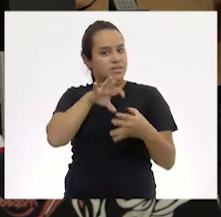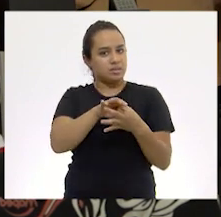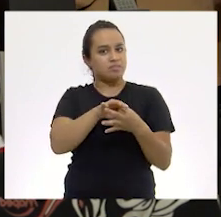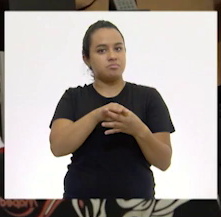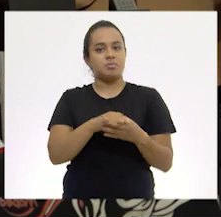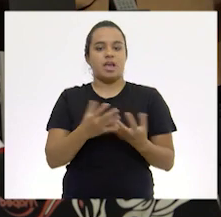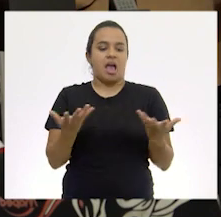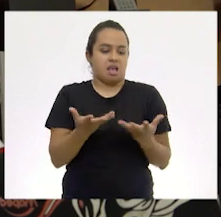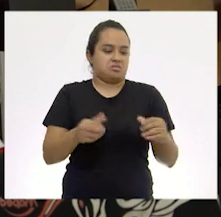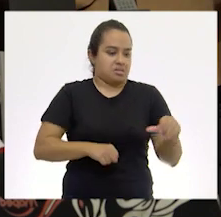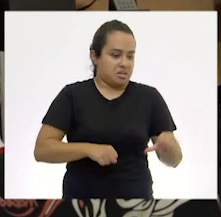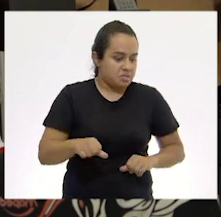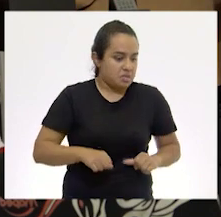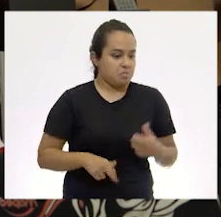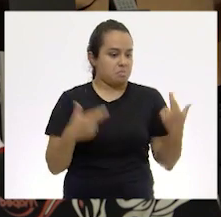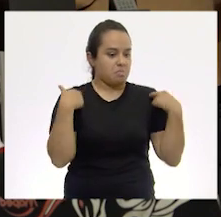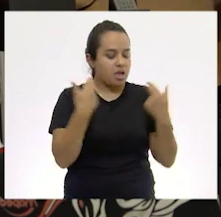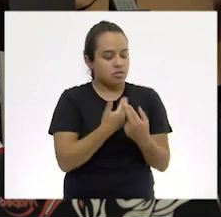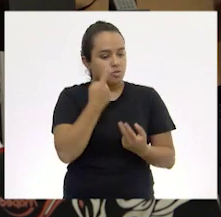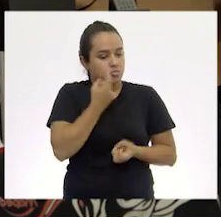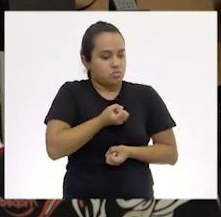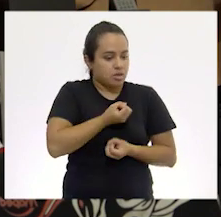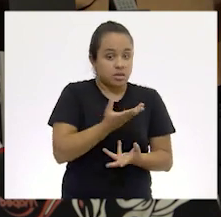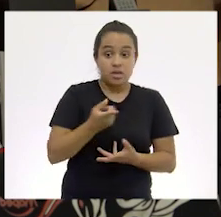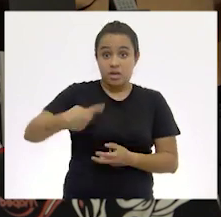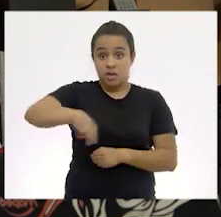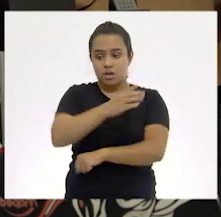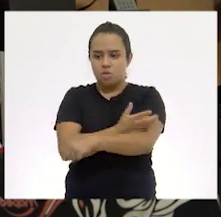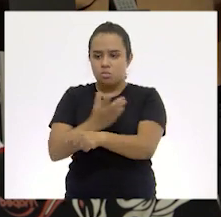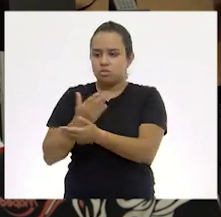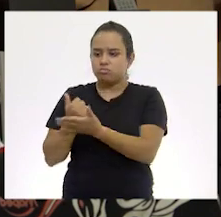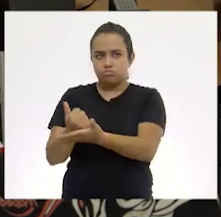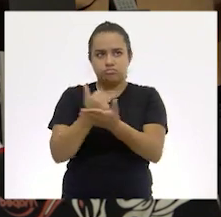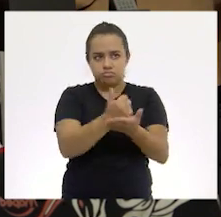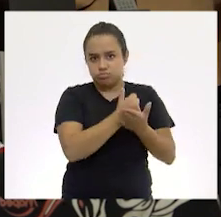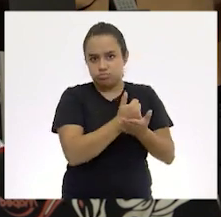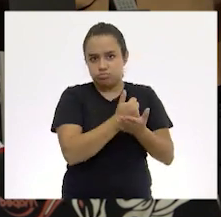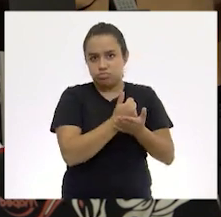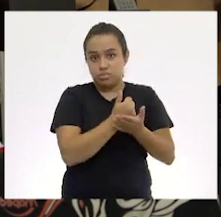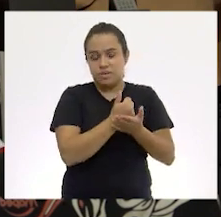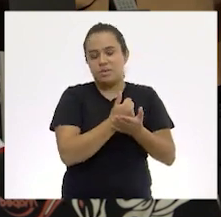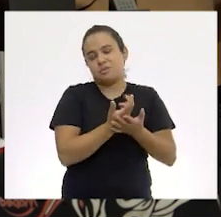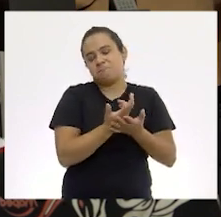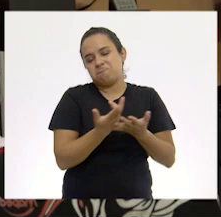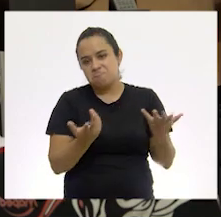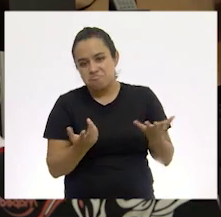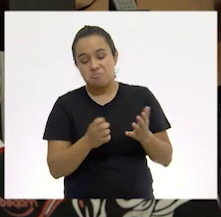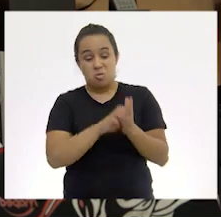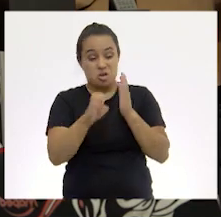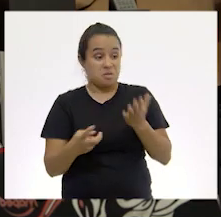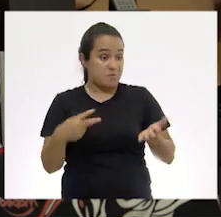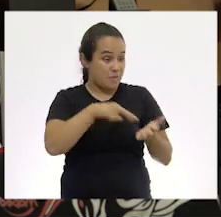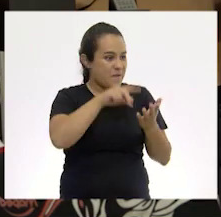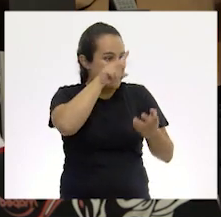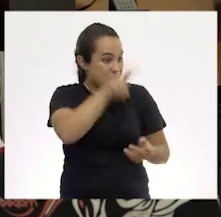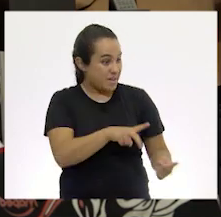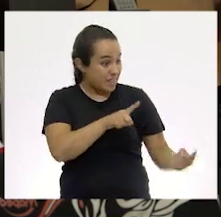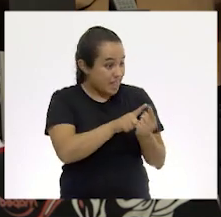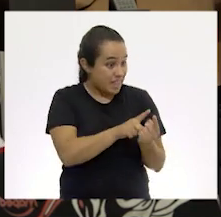nuestros maestros y ayudarnos entre compañeros. Claro que no es lo mismo estar presencialmente